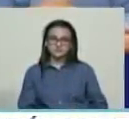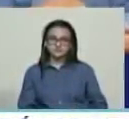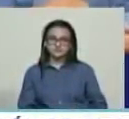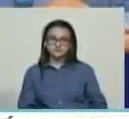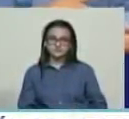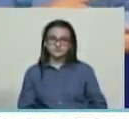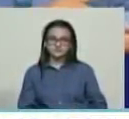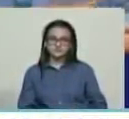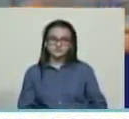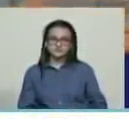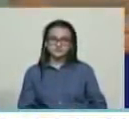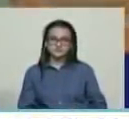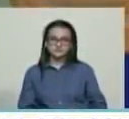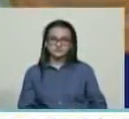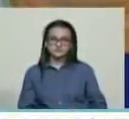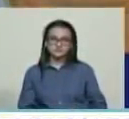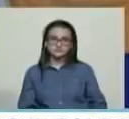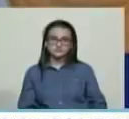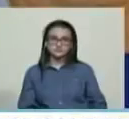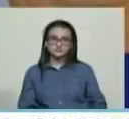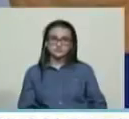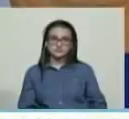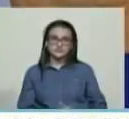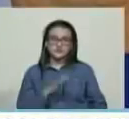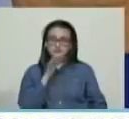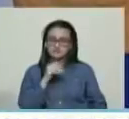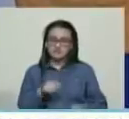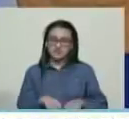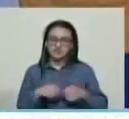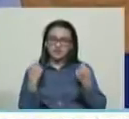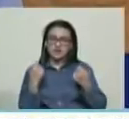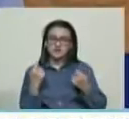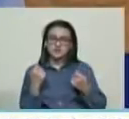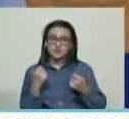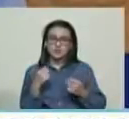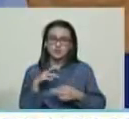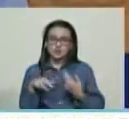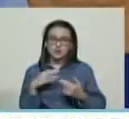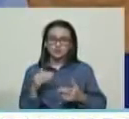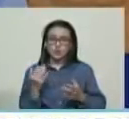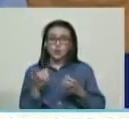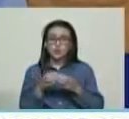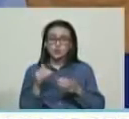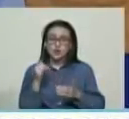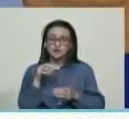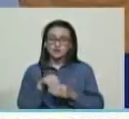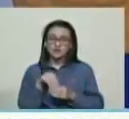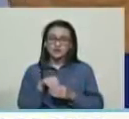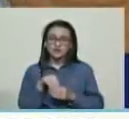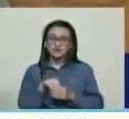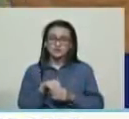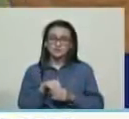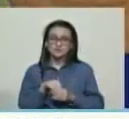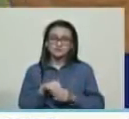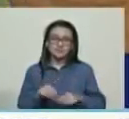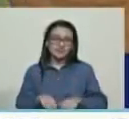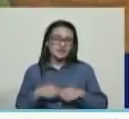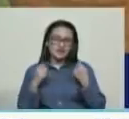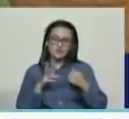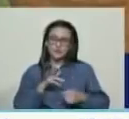No hay nada que le haga más daño a una revolución que los grupos internos. No hay nada que le haga más